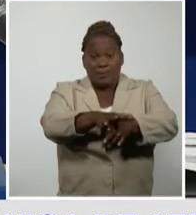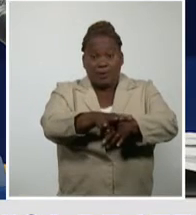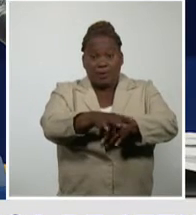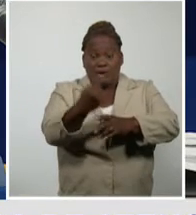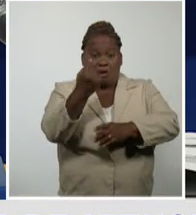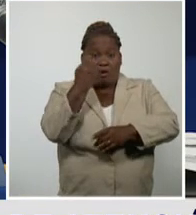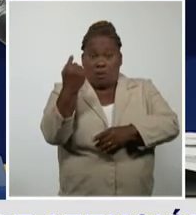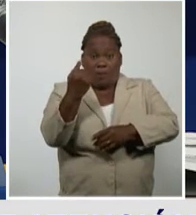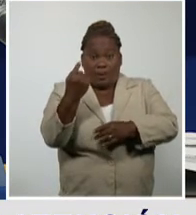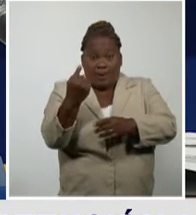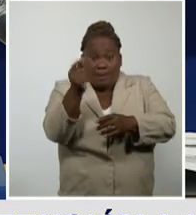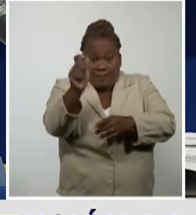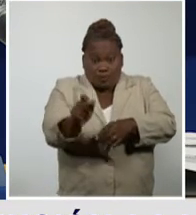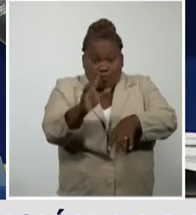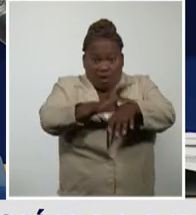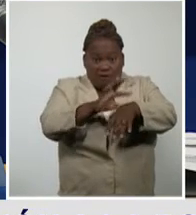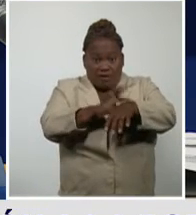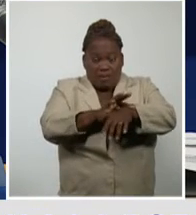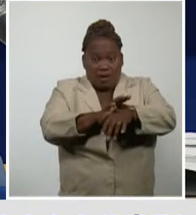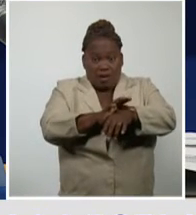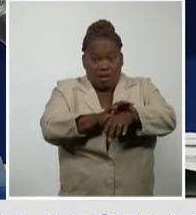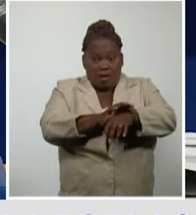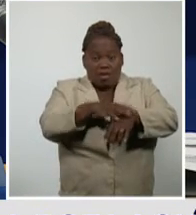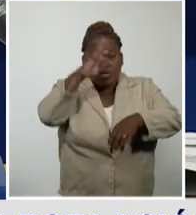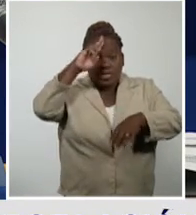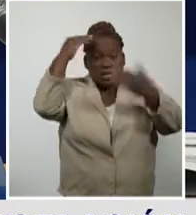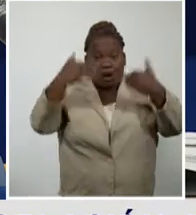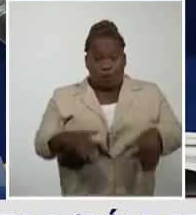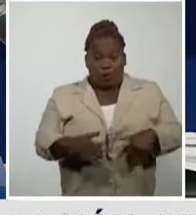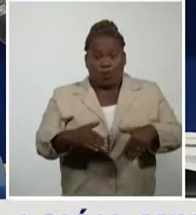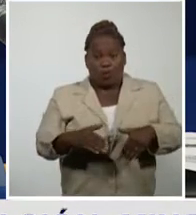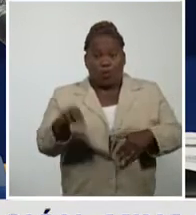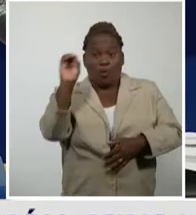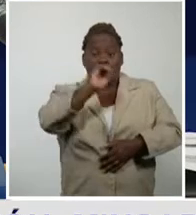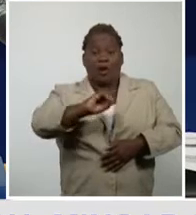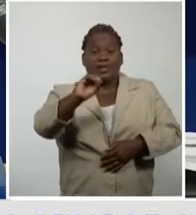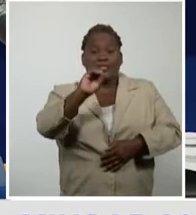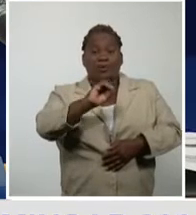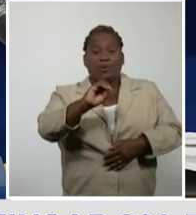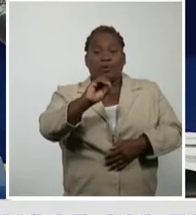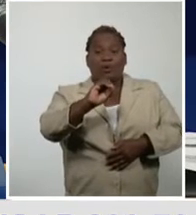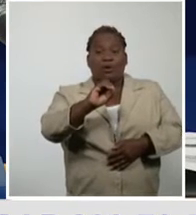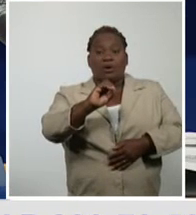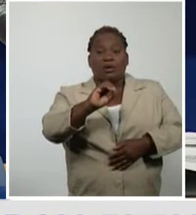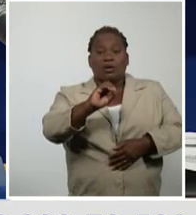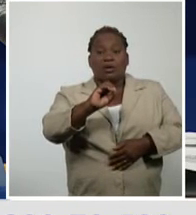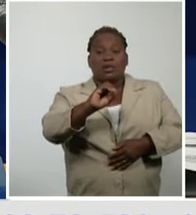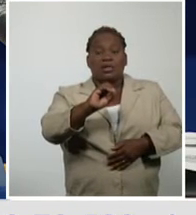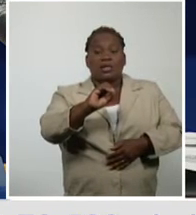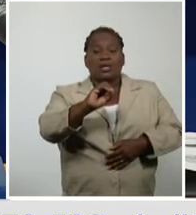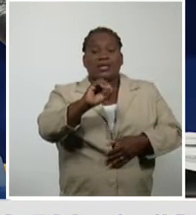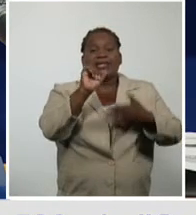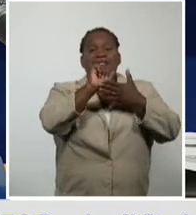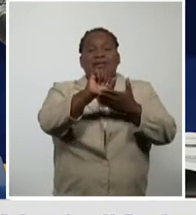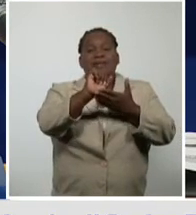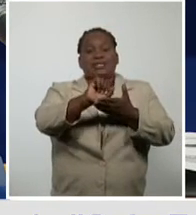casos, el sistema de salud organizó su servicio